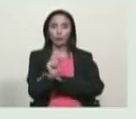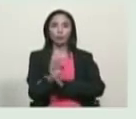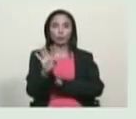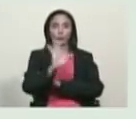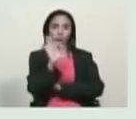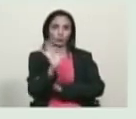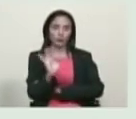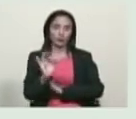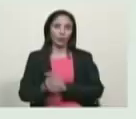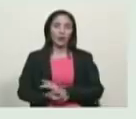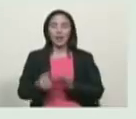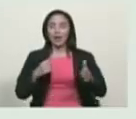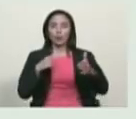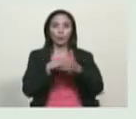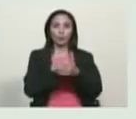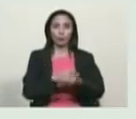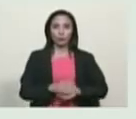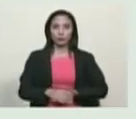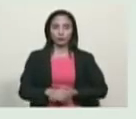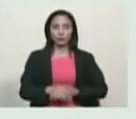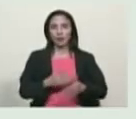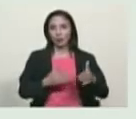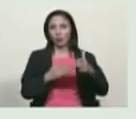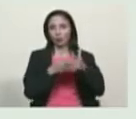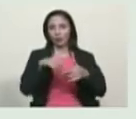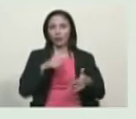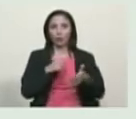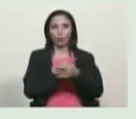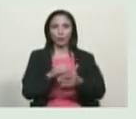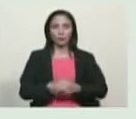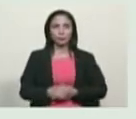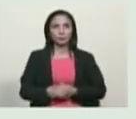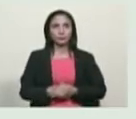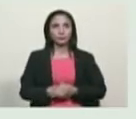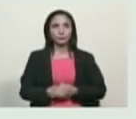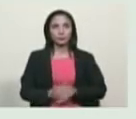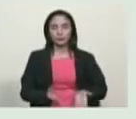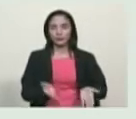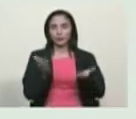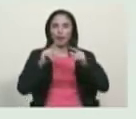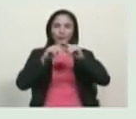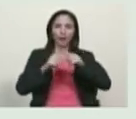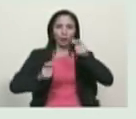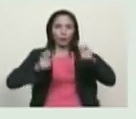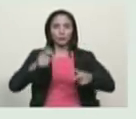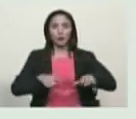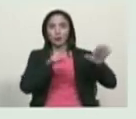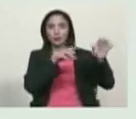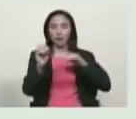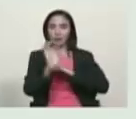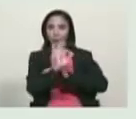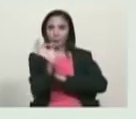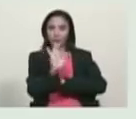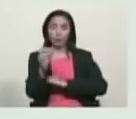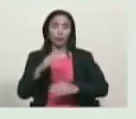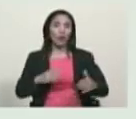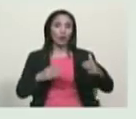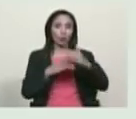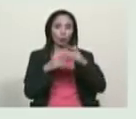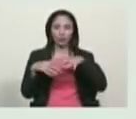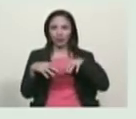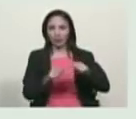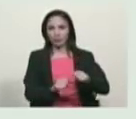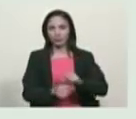94.4% en contra de una intervención. Los votantes de Ciudadanos, 60% en contra de una